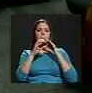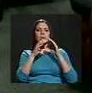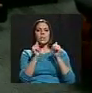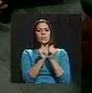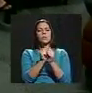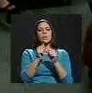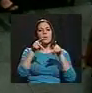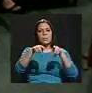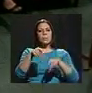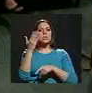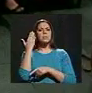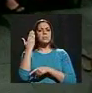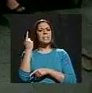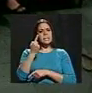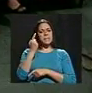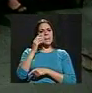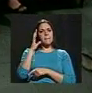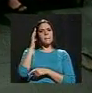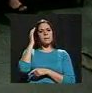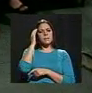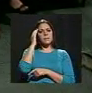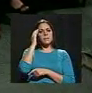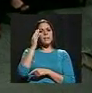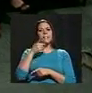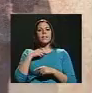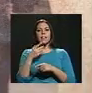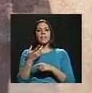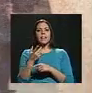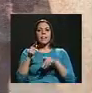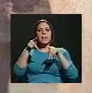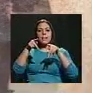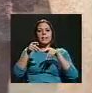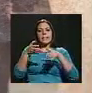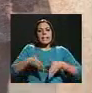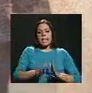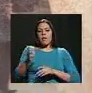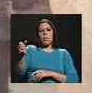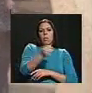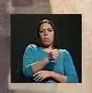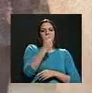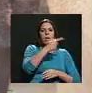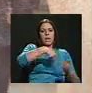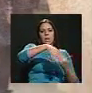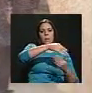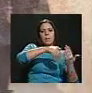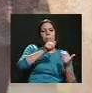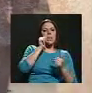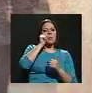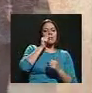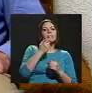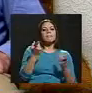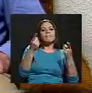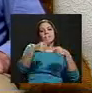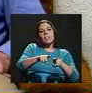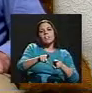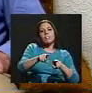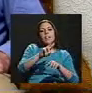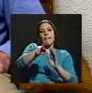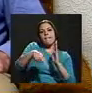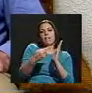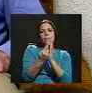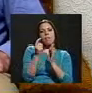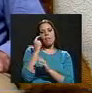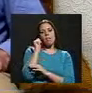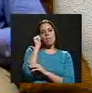tuvo en cuenta que involucrar a sus hijos en conversaciones de mayores provocaba que estos asumieran roles de adultos.